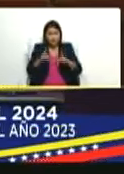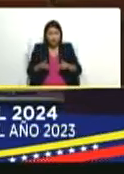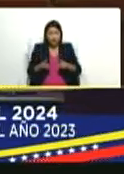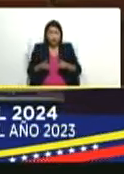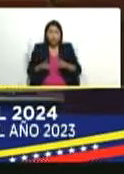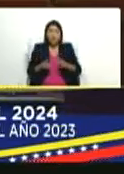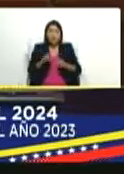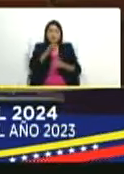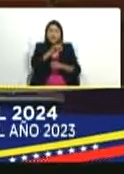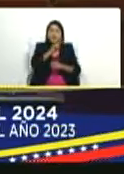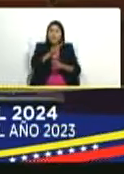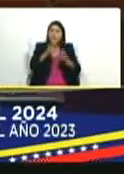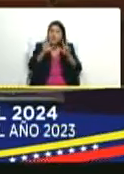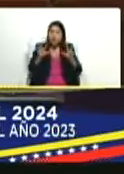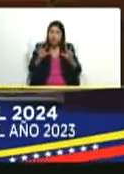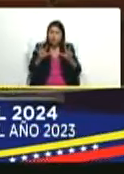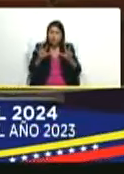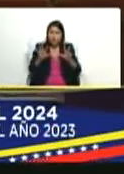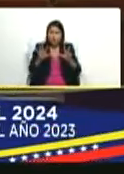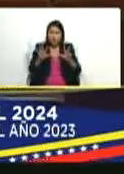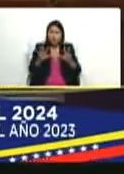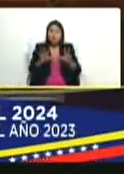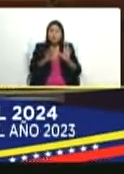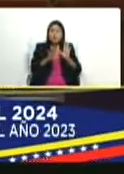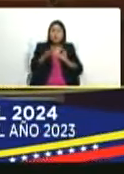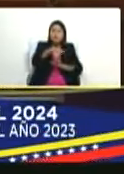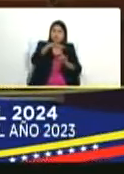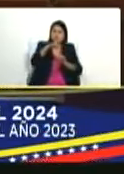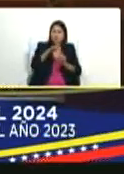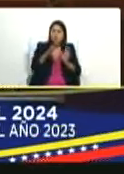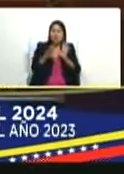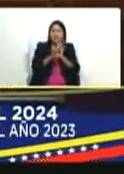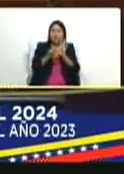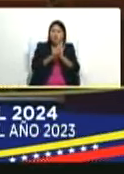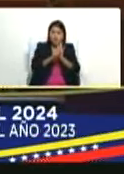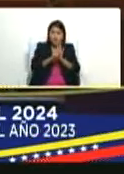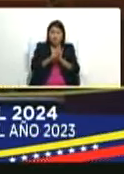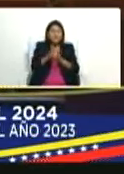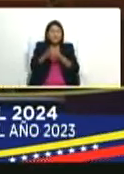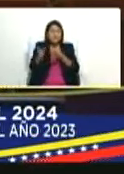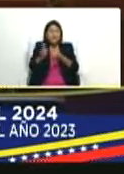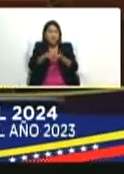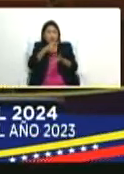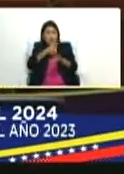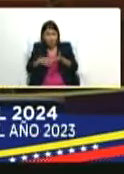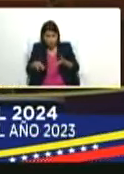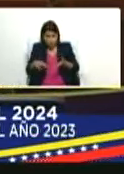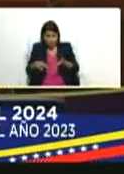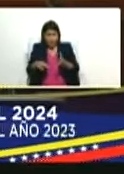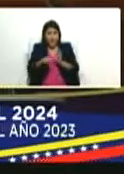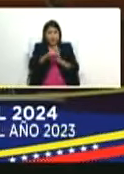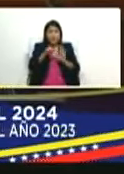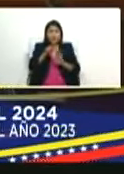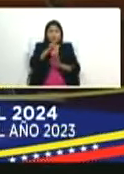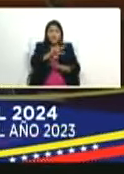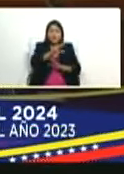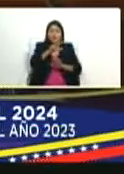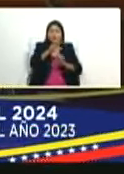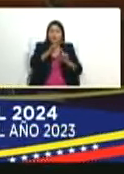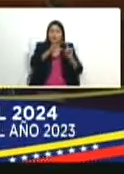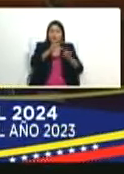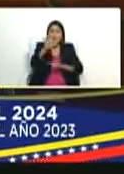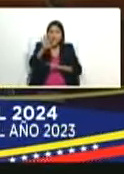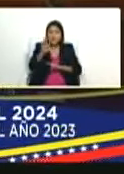Sentencia 128 de la Sala Constitucional, la que anuló el único parte del artículo 365 del